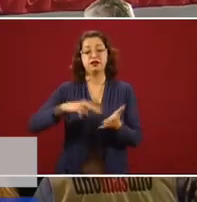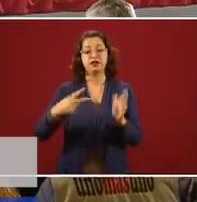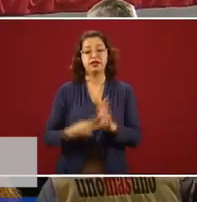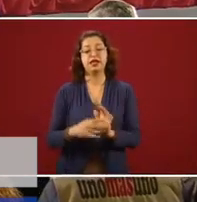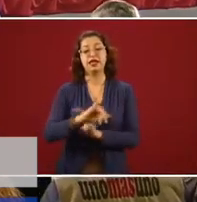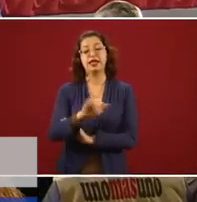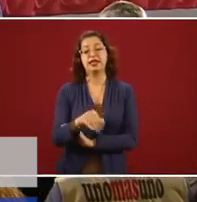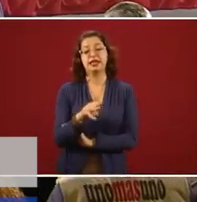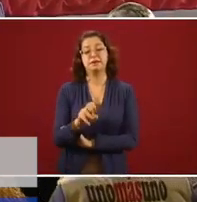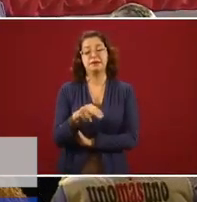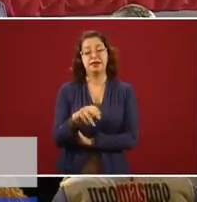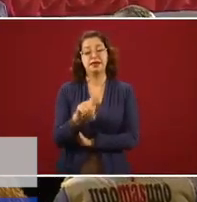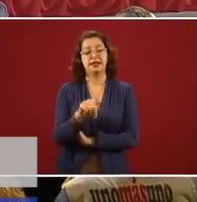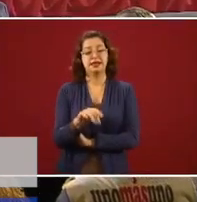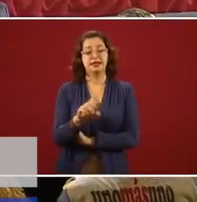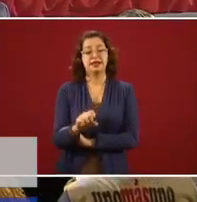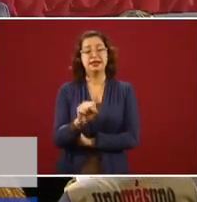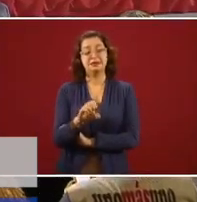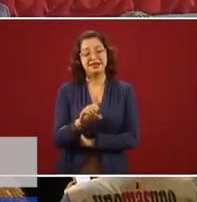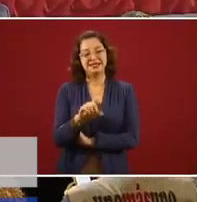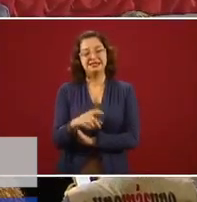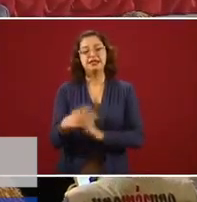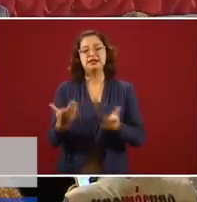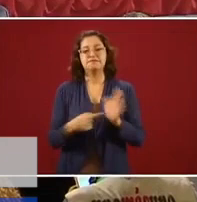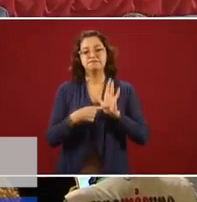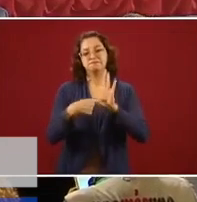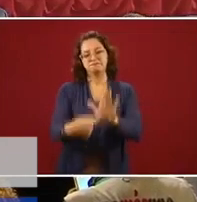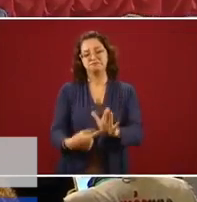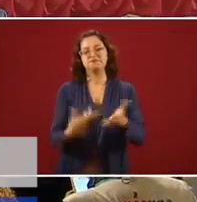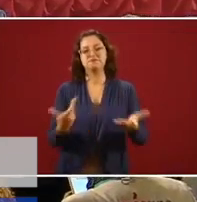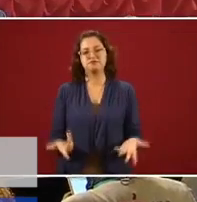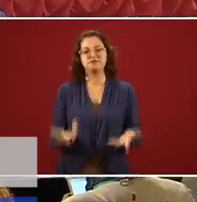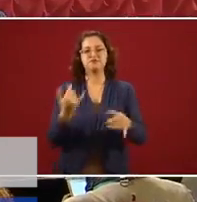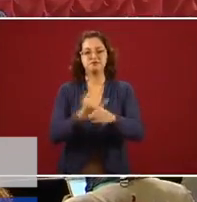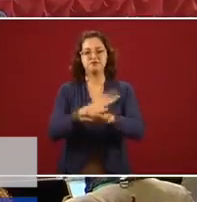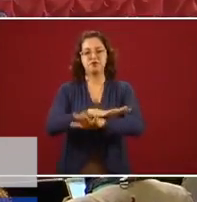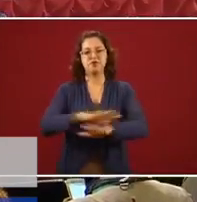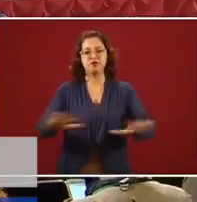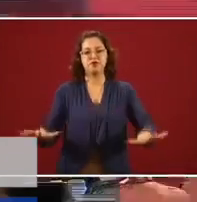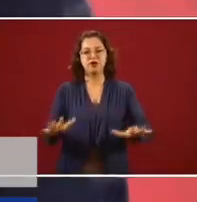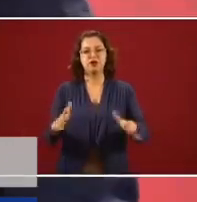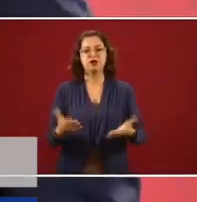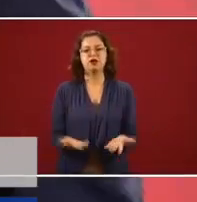la política, entre muchas otras cosas, se creó para poner orden en el caos.